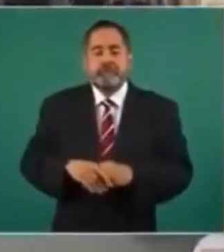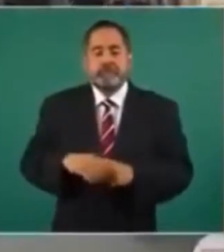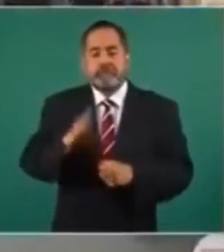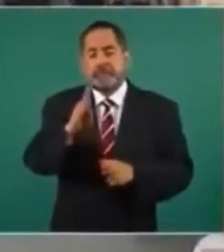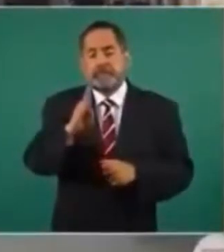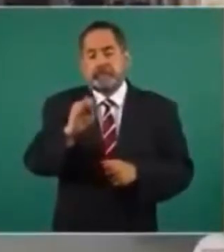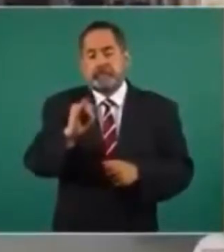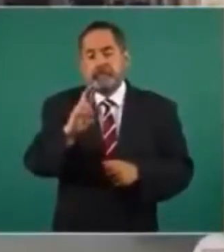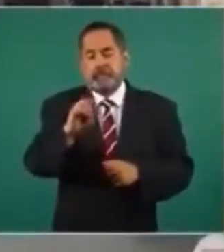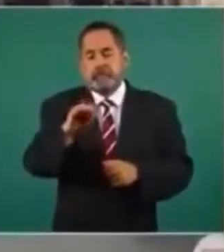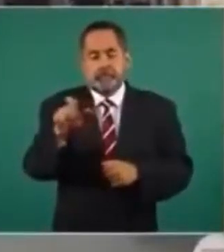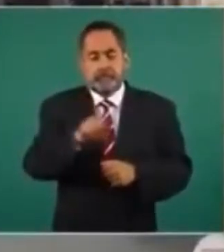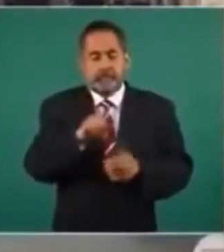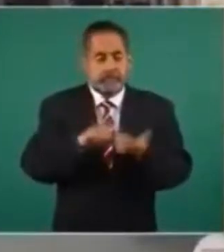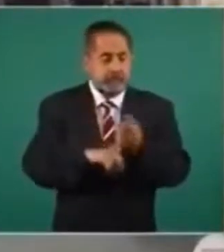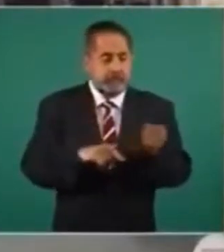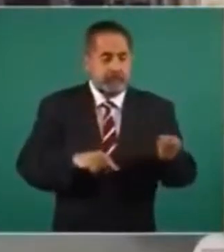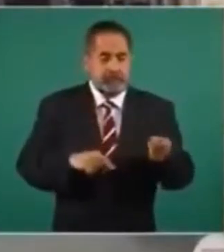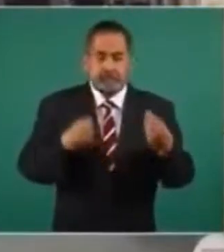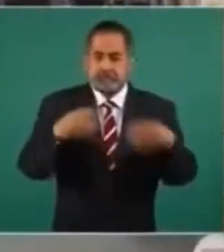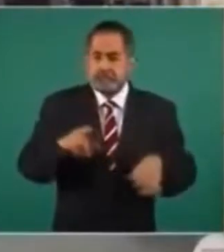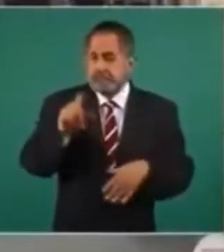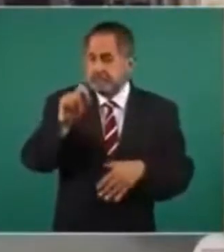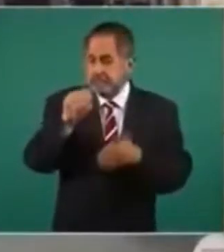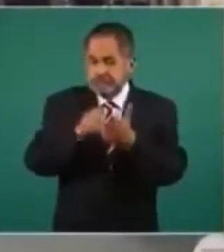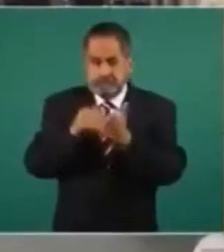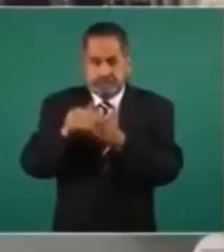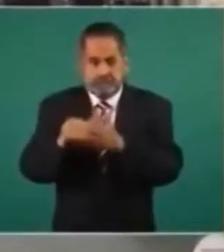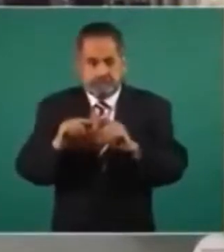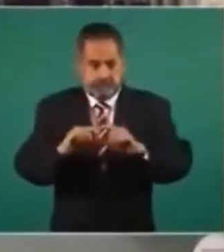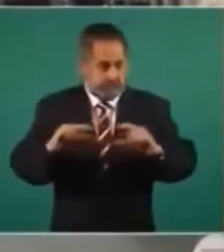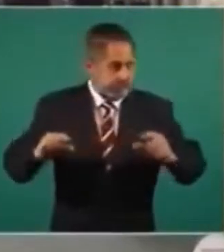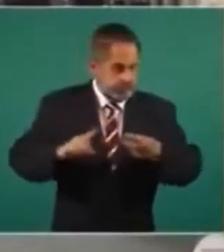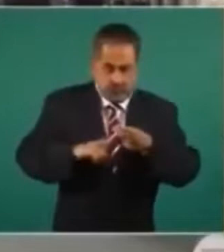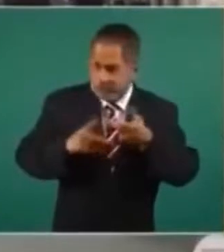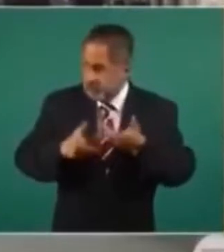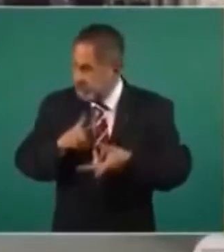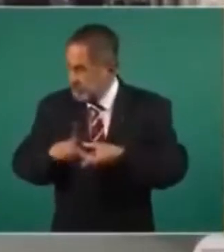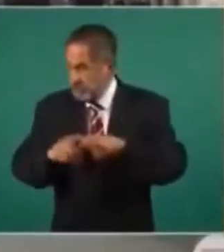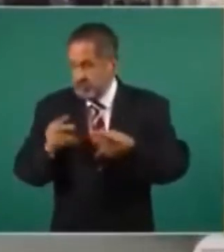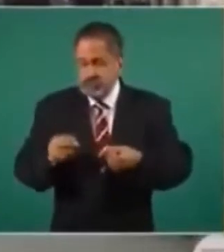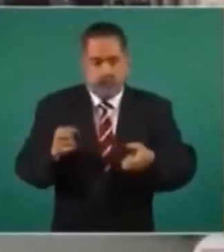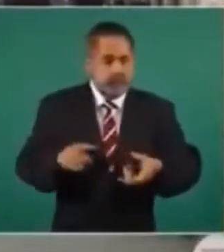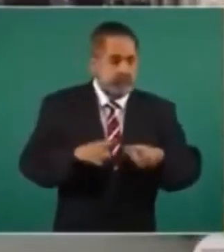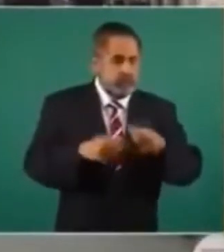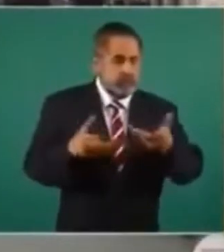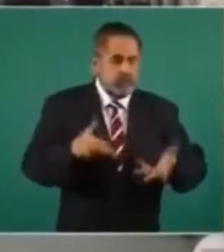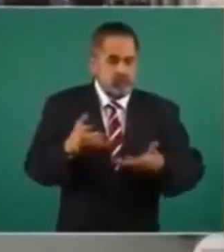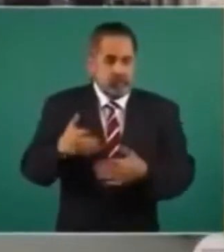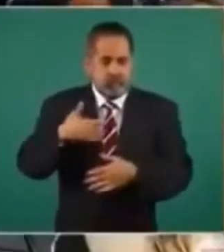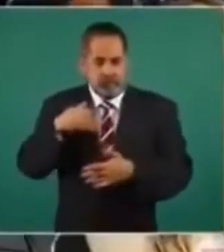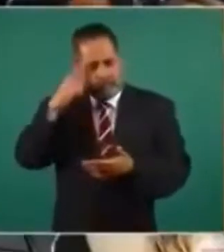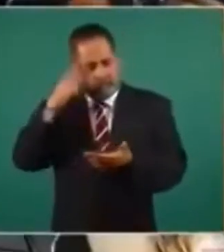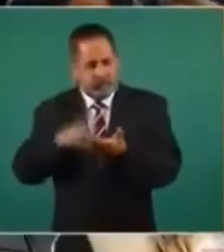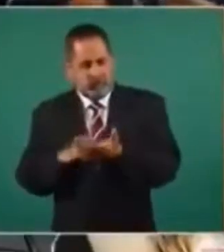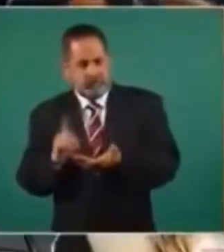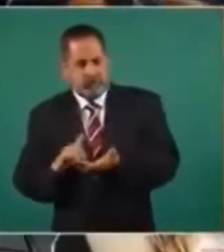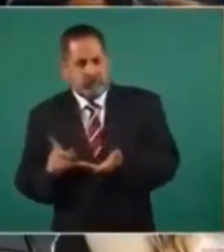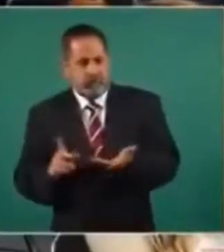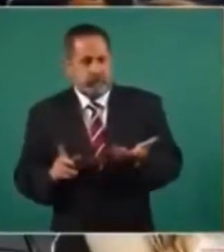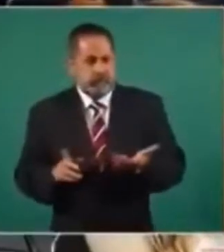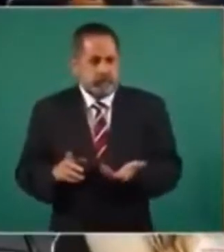Birmex tiene perdidos 20 millones de dosis de vacunas. Pues yo no lo creo, ¿no?